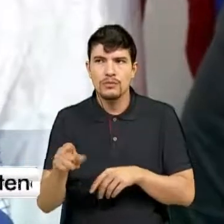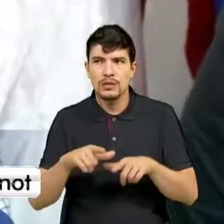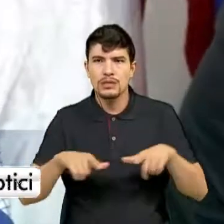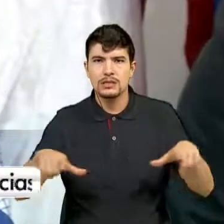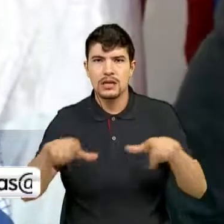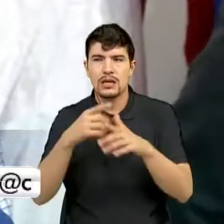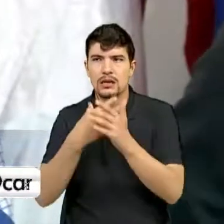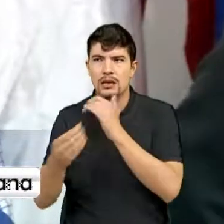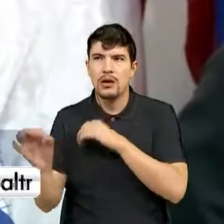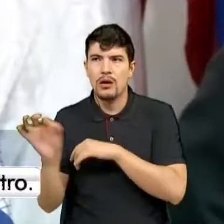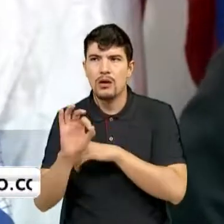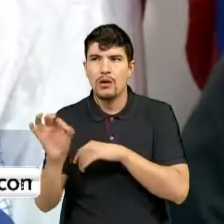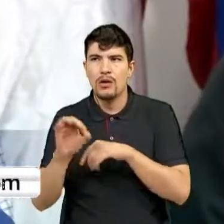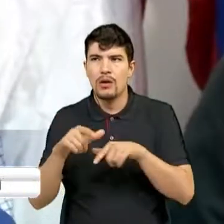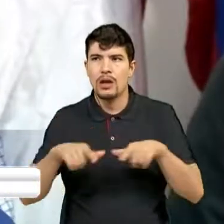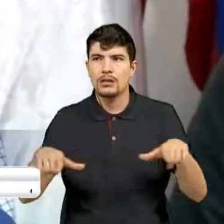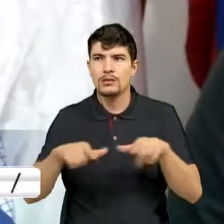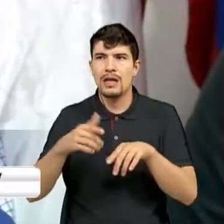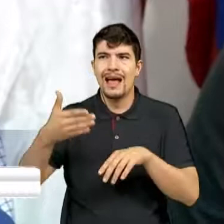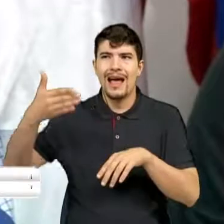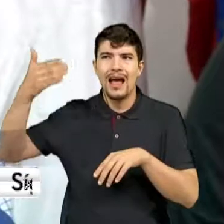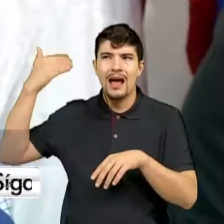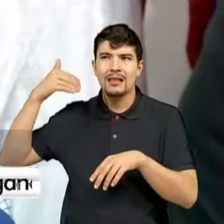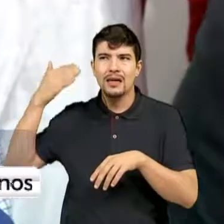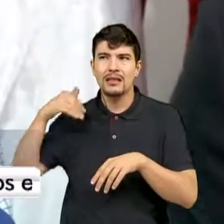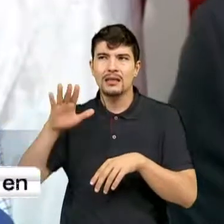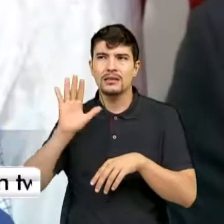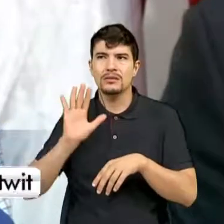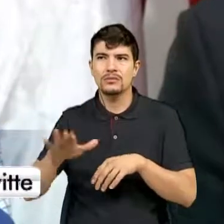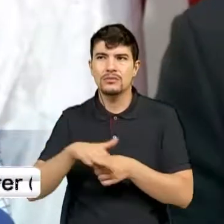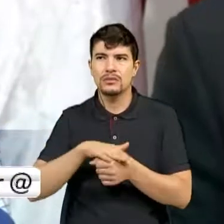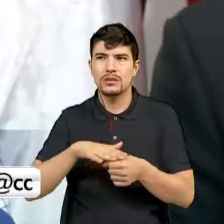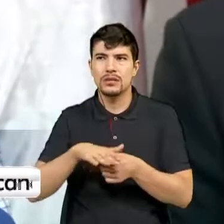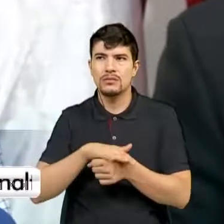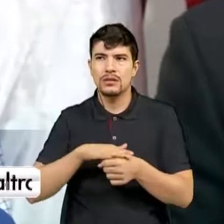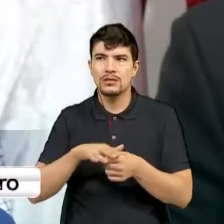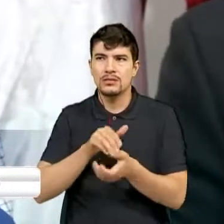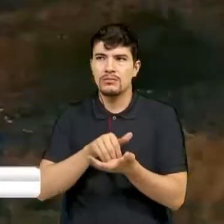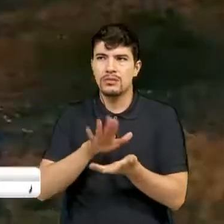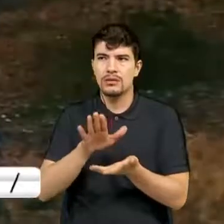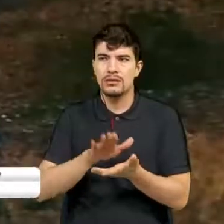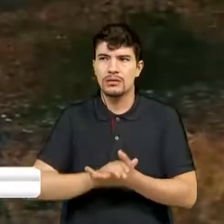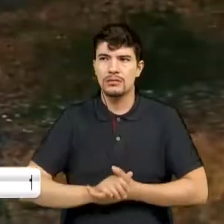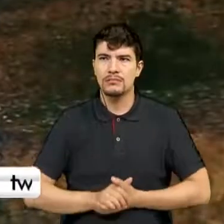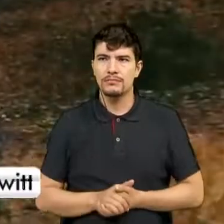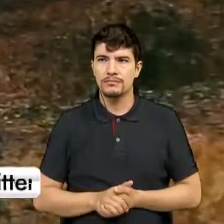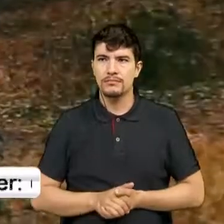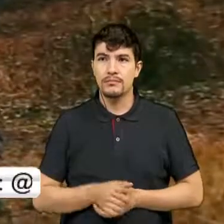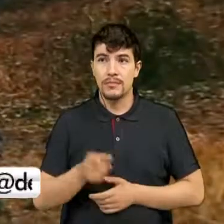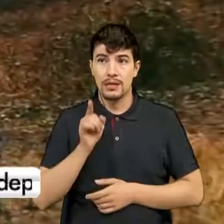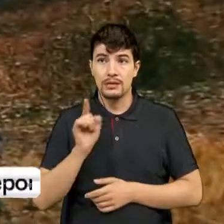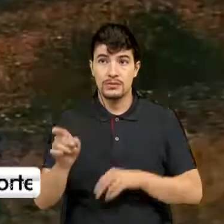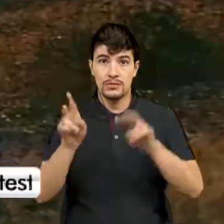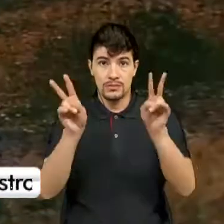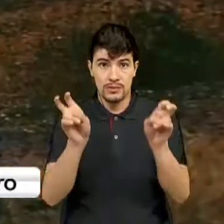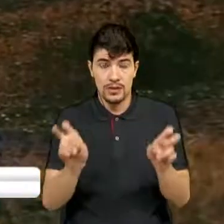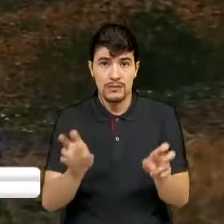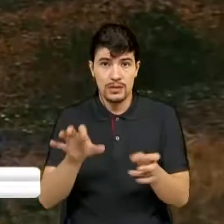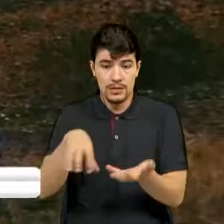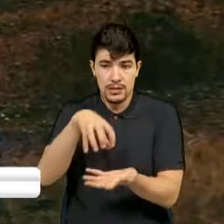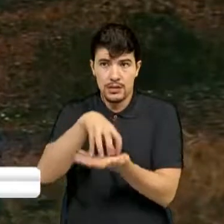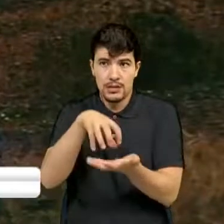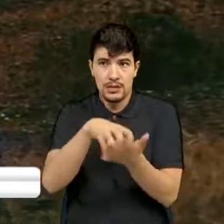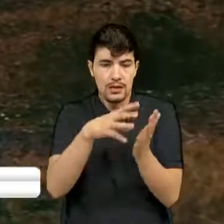o esa zona mucho antes de que ocurriera los hechos del desplazamiento sobre el tema la unidad compulsó copias